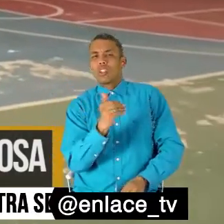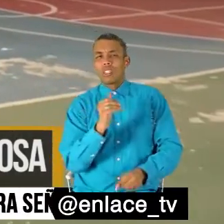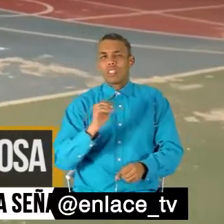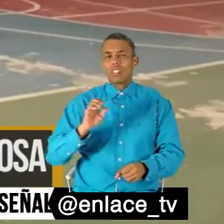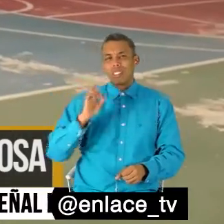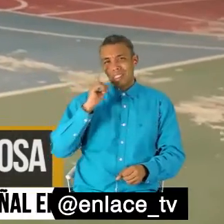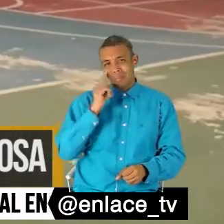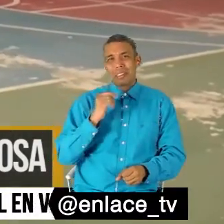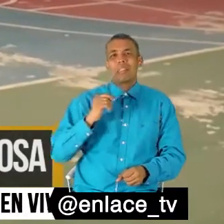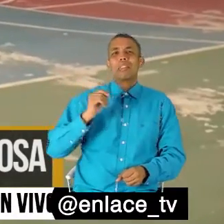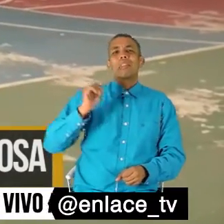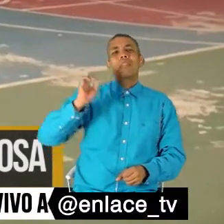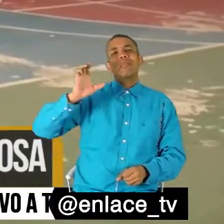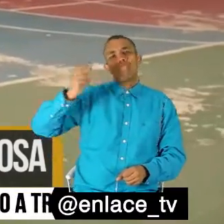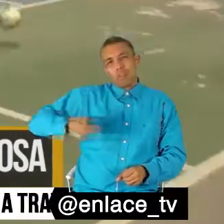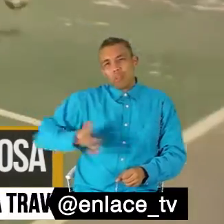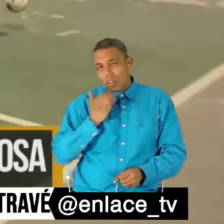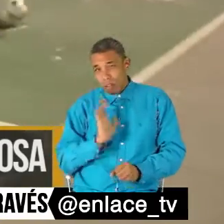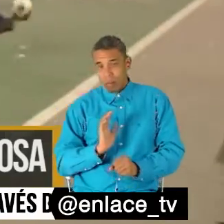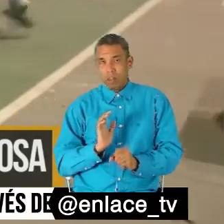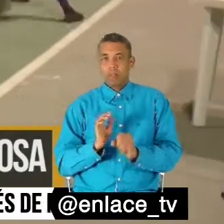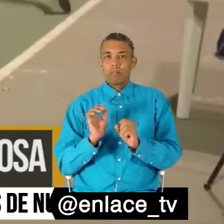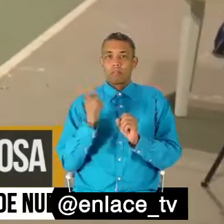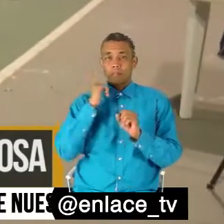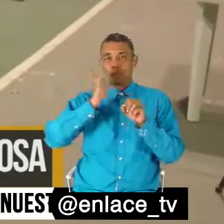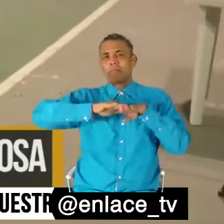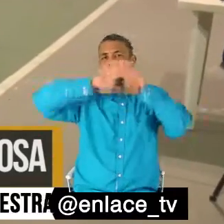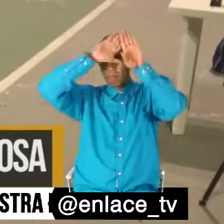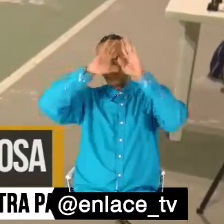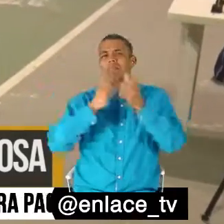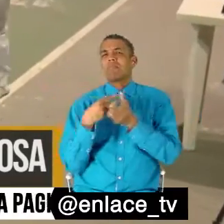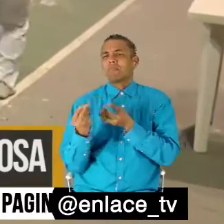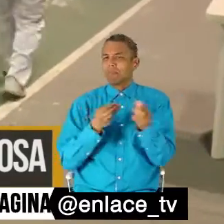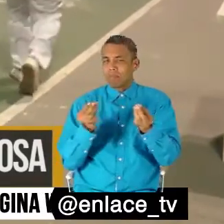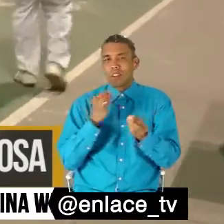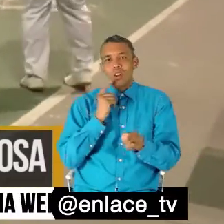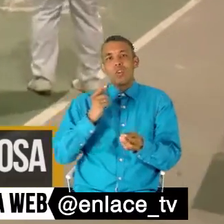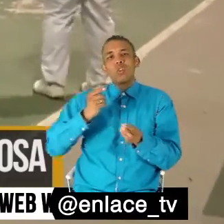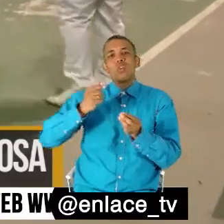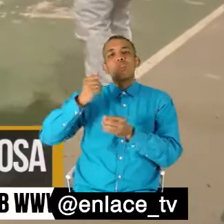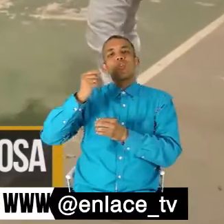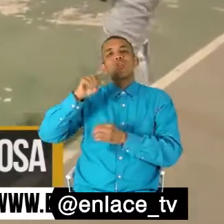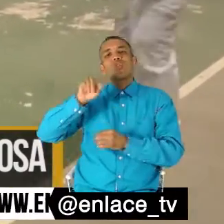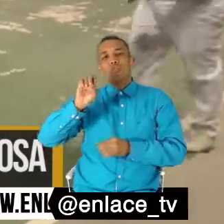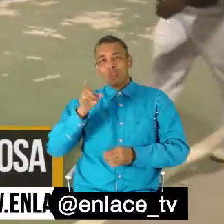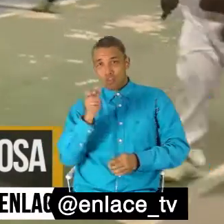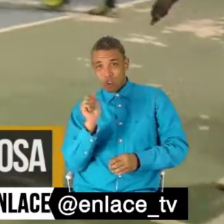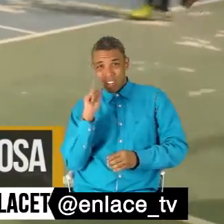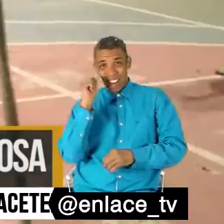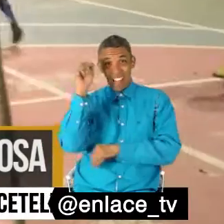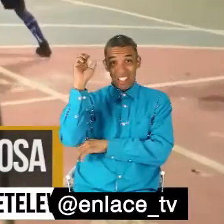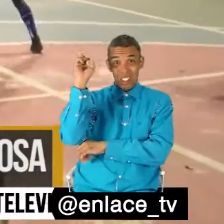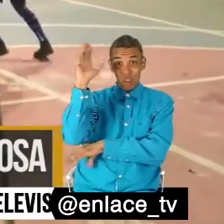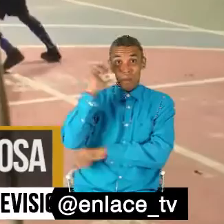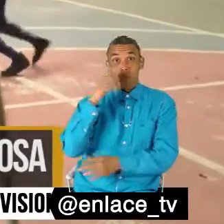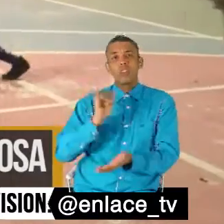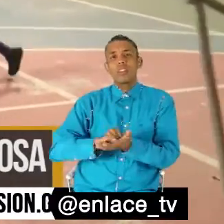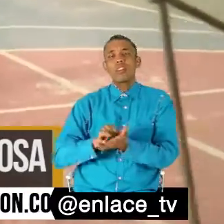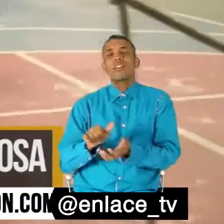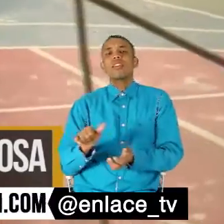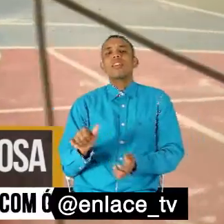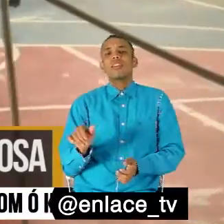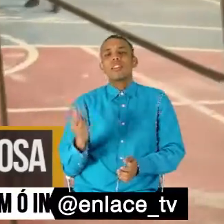equipos, entre ellos tres del corregimiento del Centro y uno de Puente Sogamoso, forman parte de tres grupos del torneo que se realiza en homenaje al fallecido